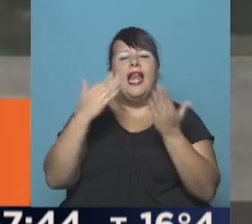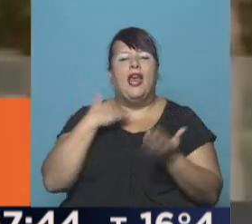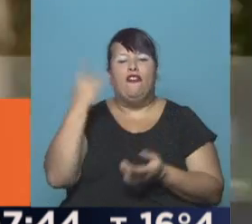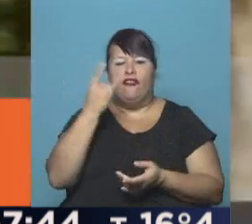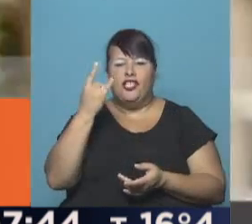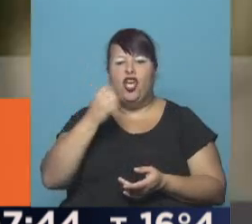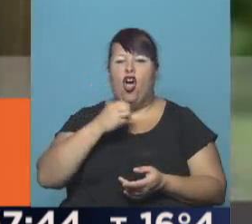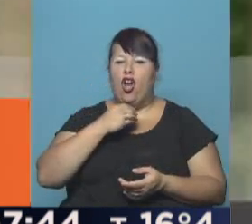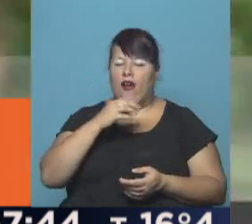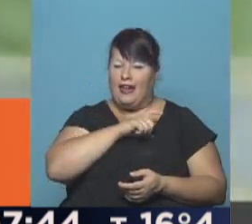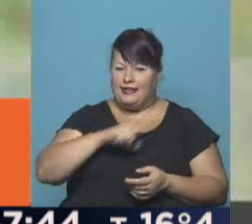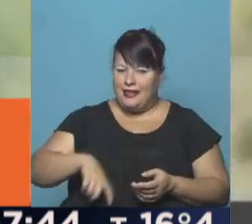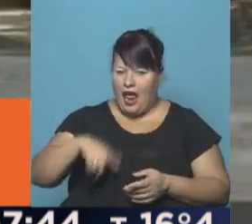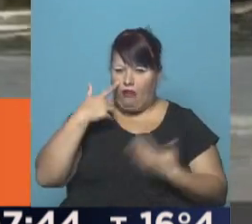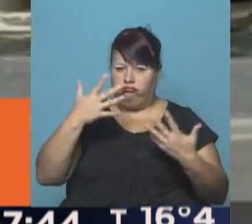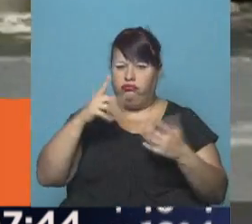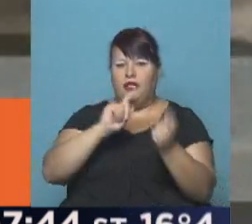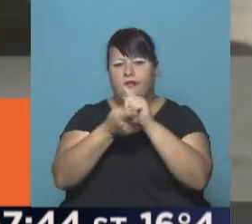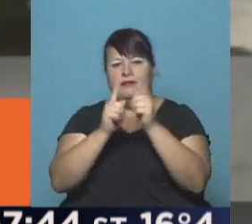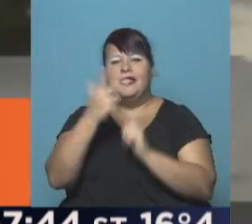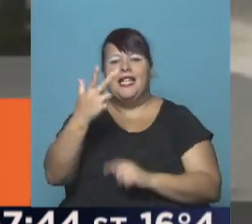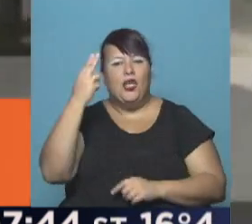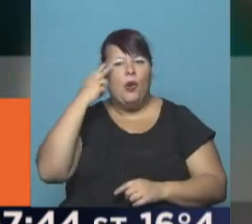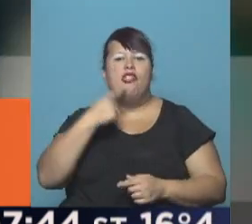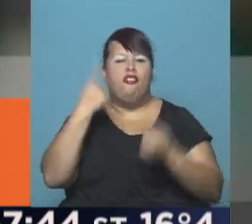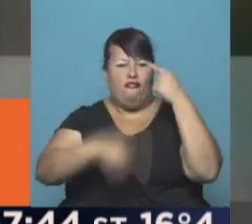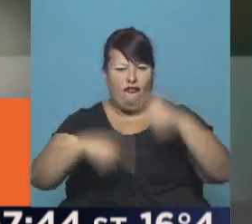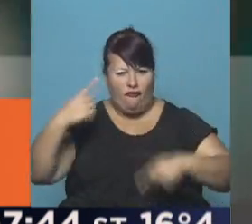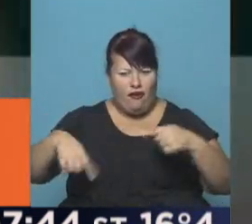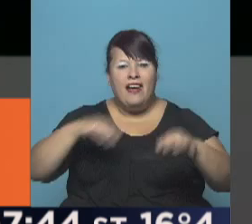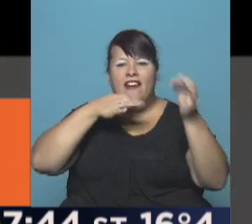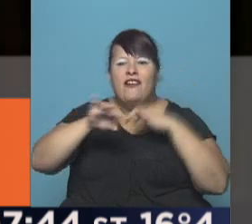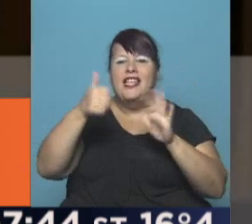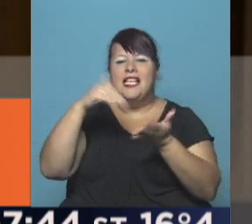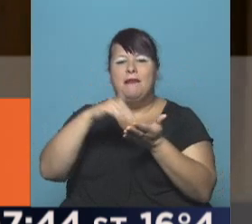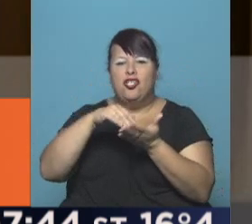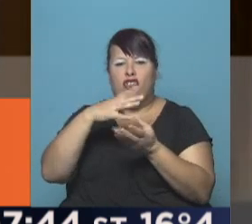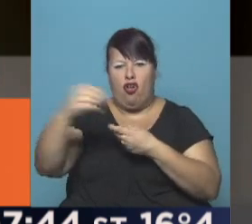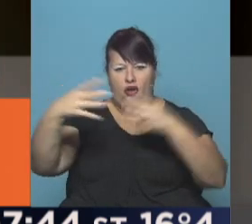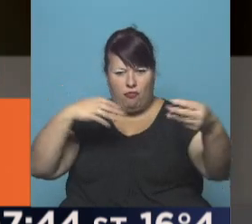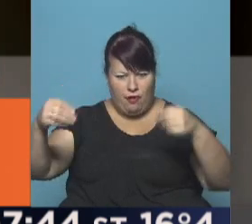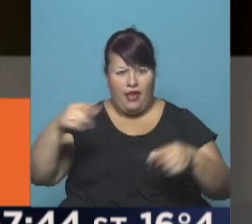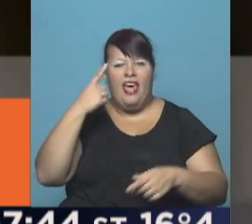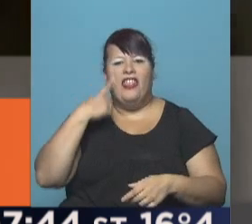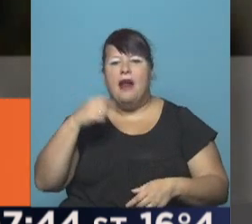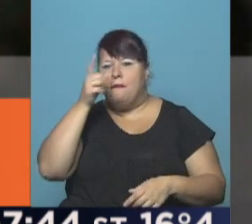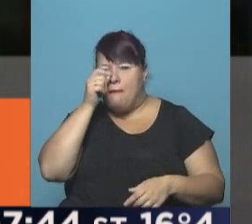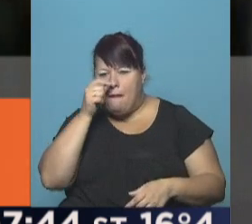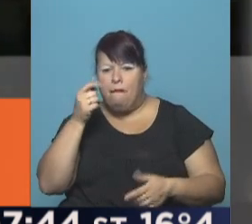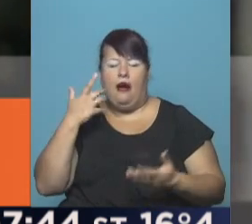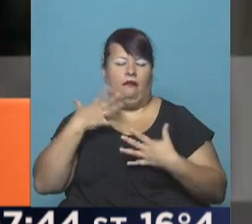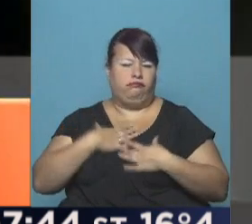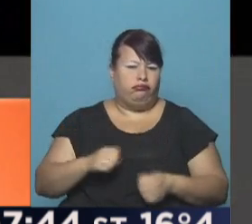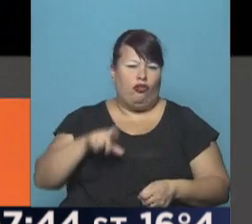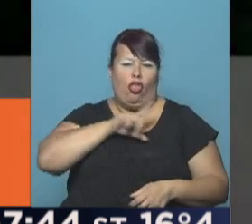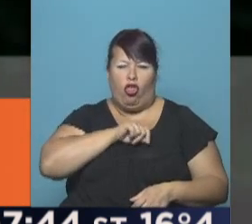ficción cristiana más populares, que fue traducido a 39 idiomas y vendió más de 6 millones de copias. El drama de un padre arrasado por